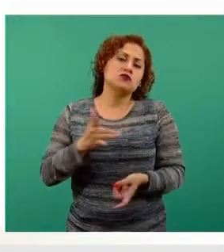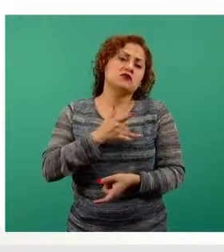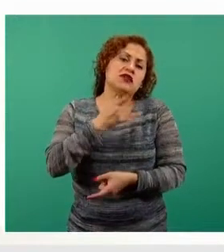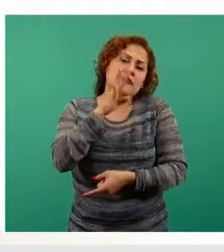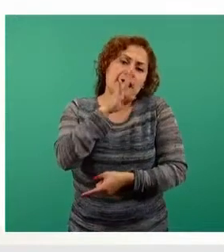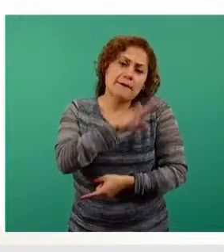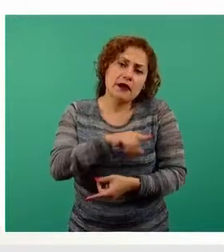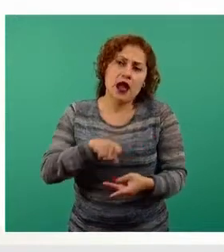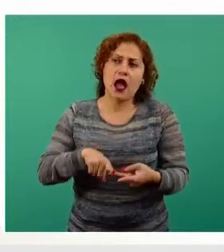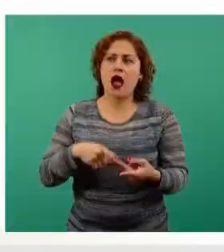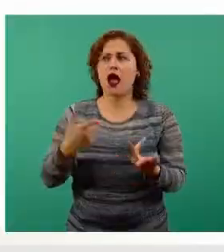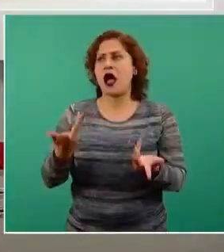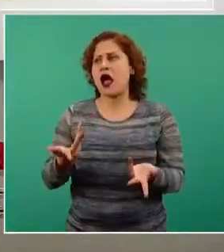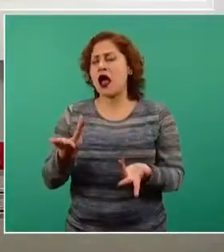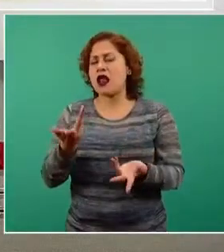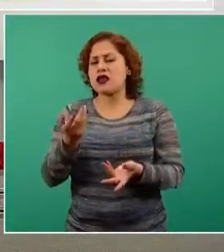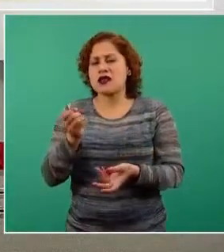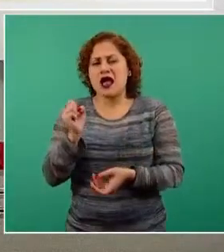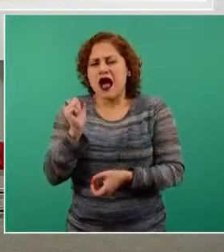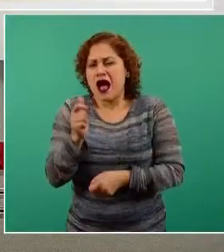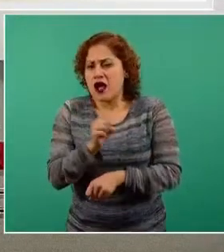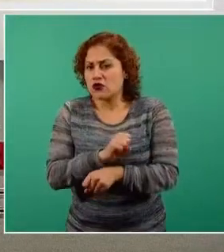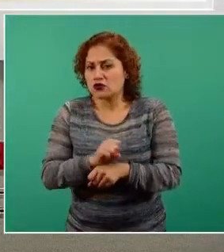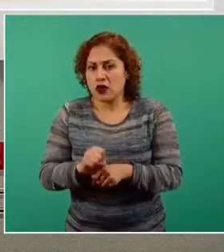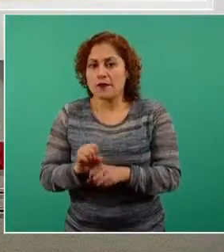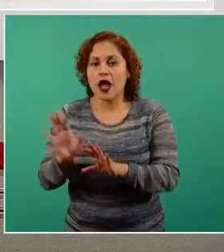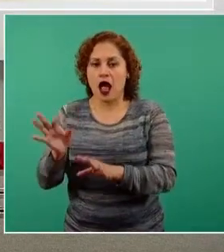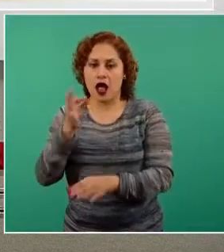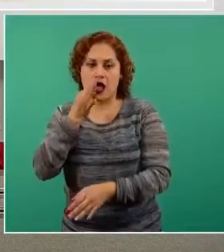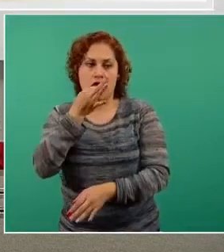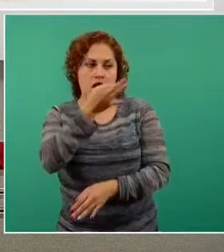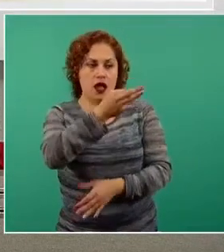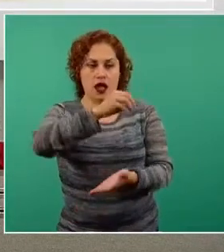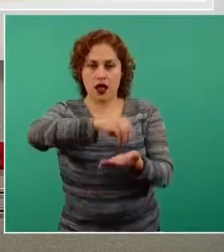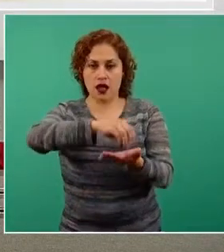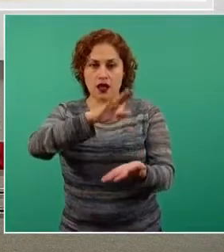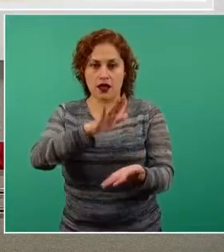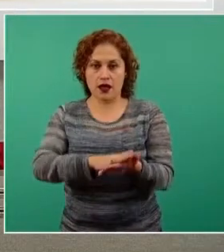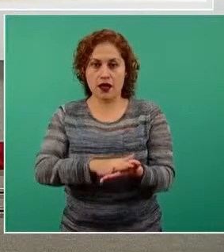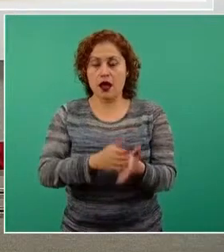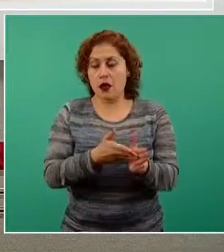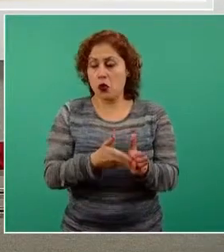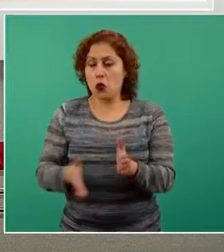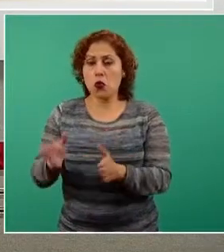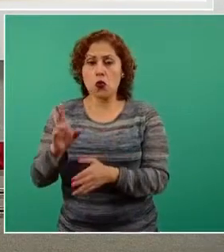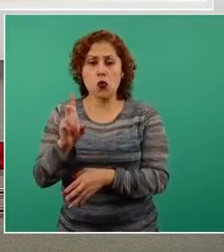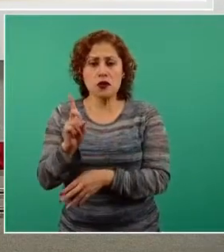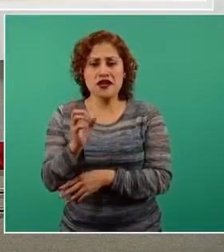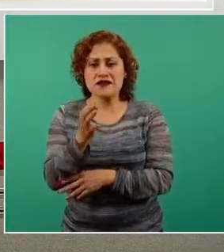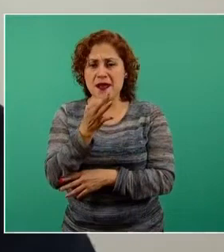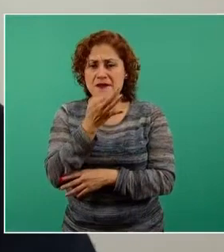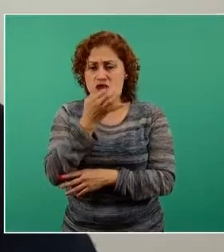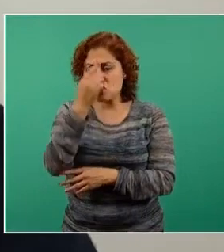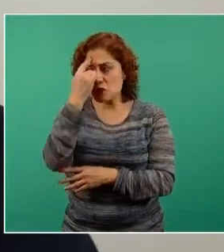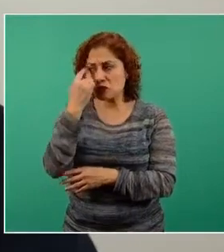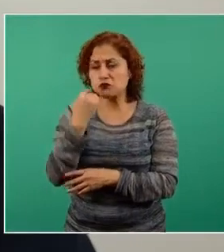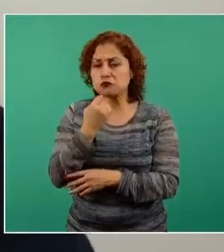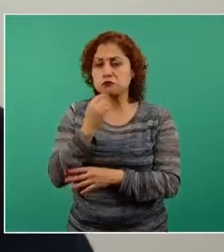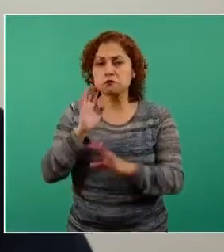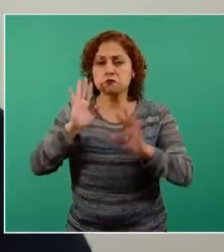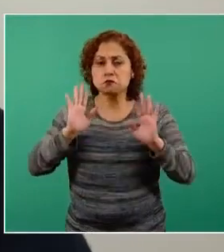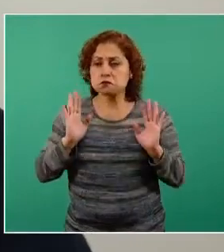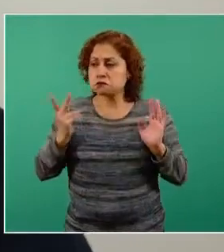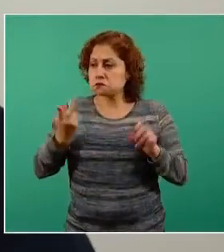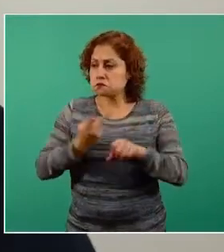como un ESAVI, pues entonces también es notificado. Si durante esos 30 minutos no hubo nada que reportar, la persona puede